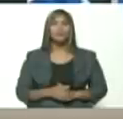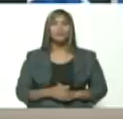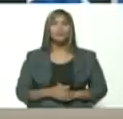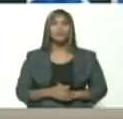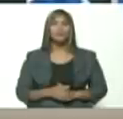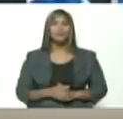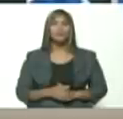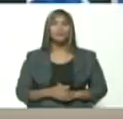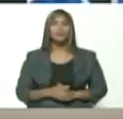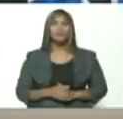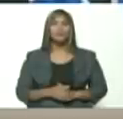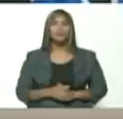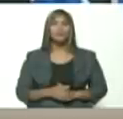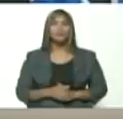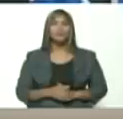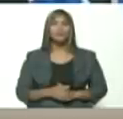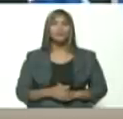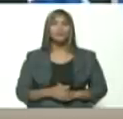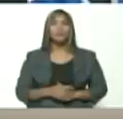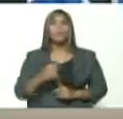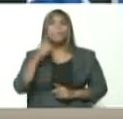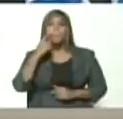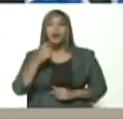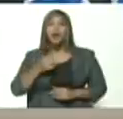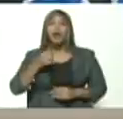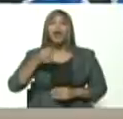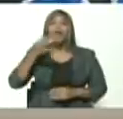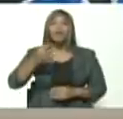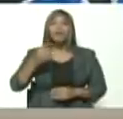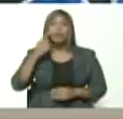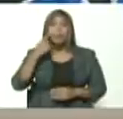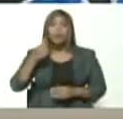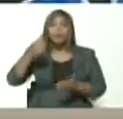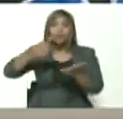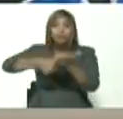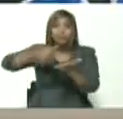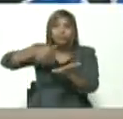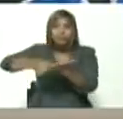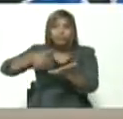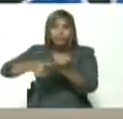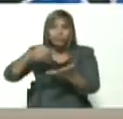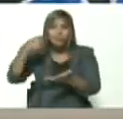incluyendo al sistema de autenticación biométrica.